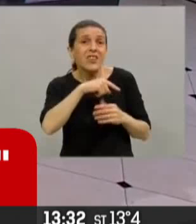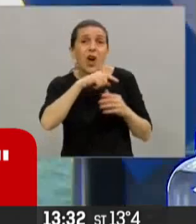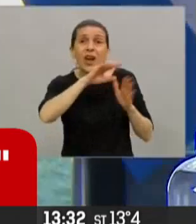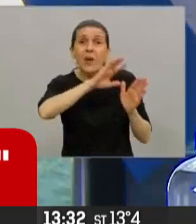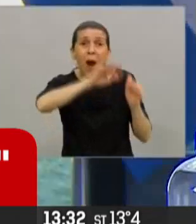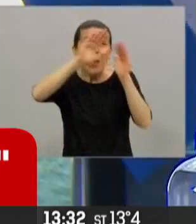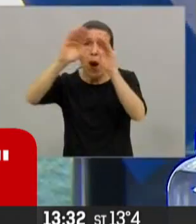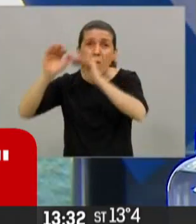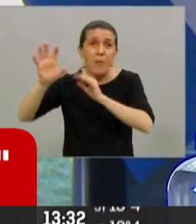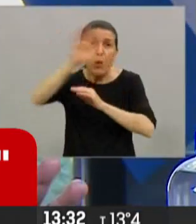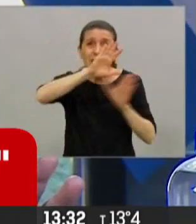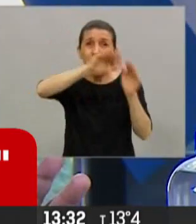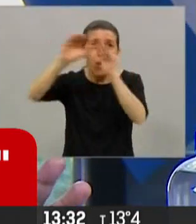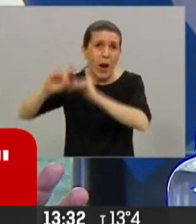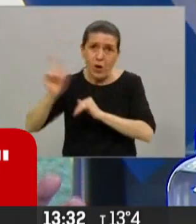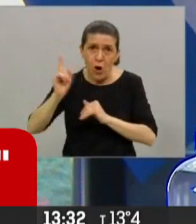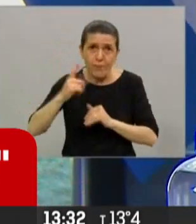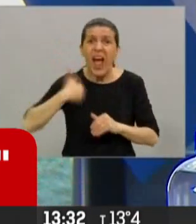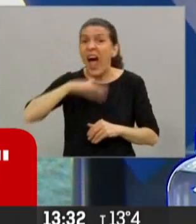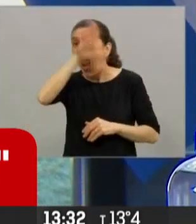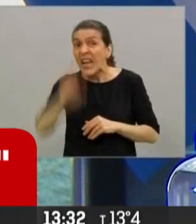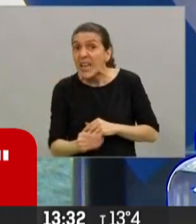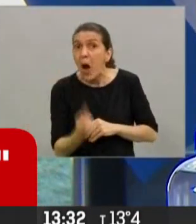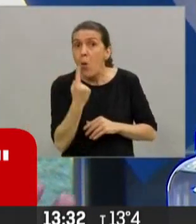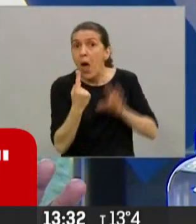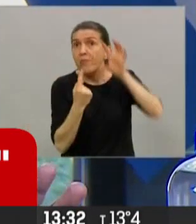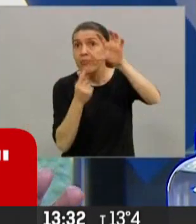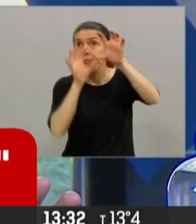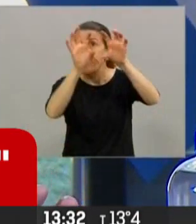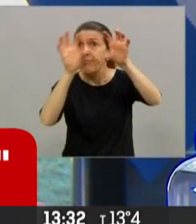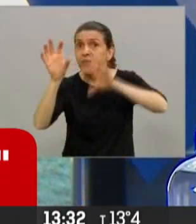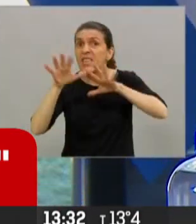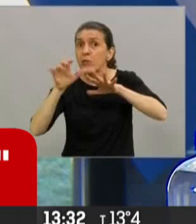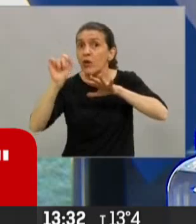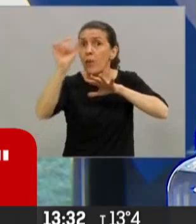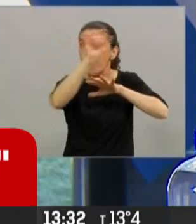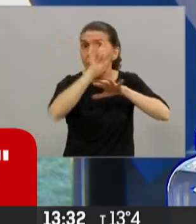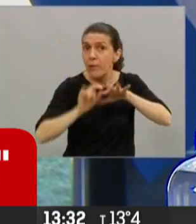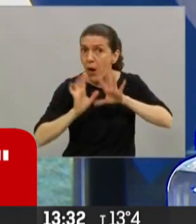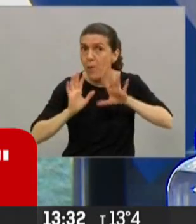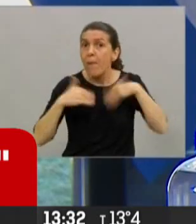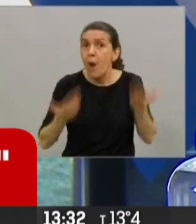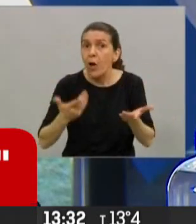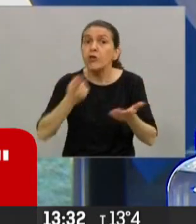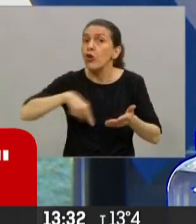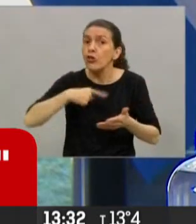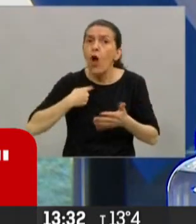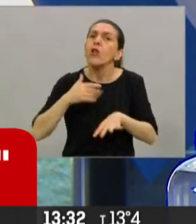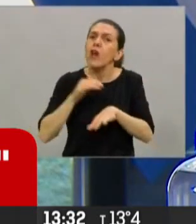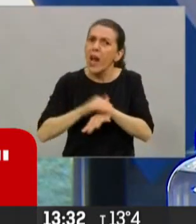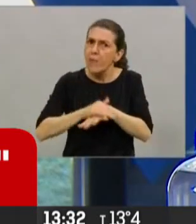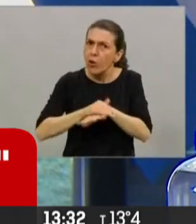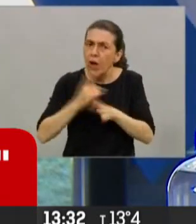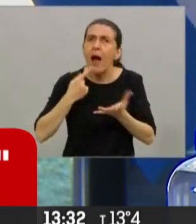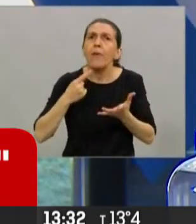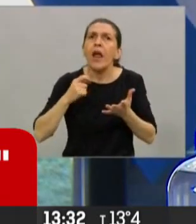iguales y la Argentina es una, por lo tanto, quiero que todos los argentinos nos hagamos cargo de lo que pasa, no solo en el